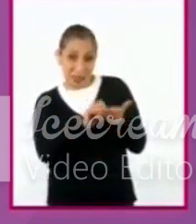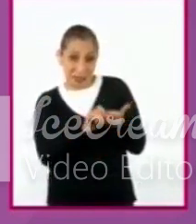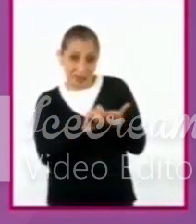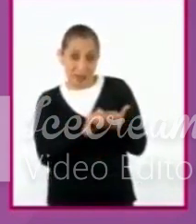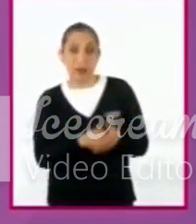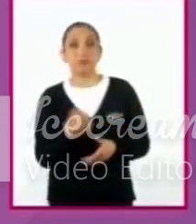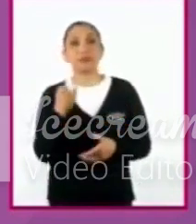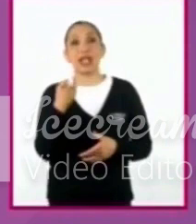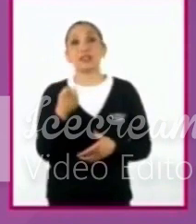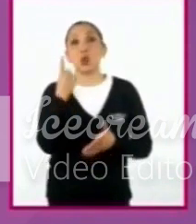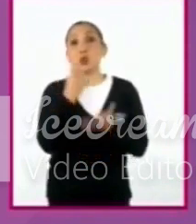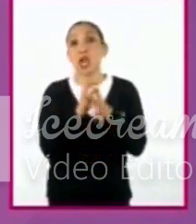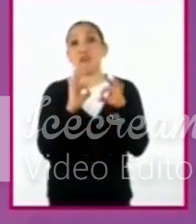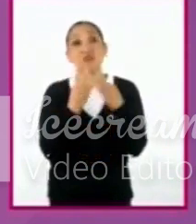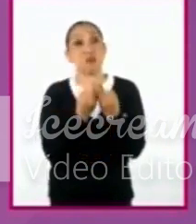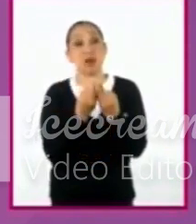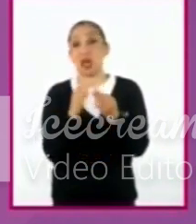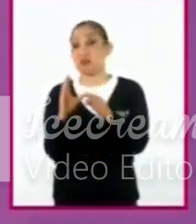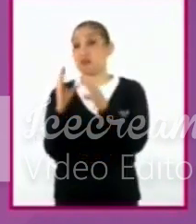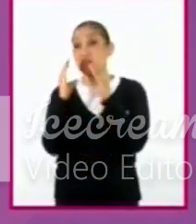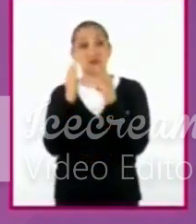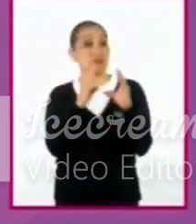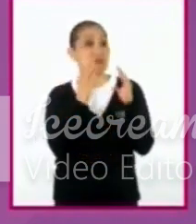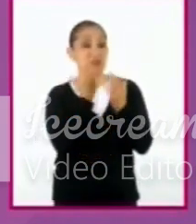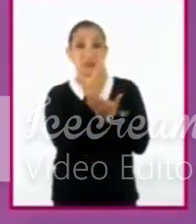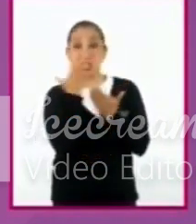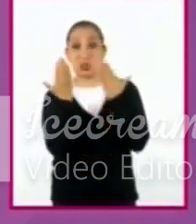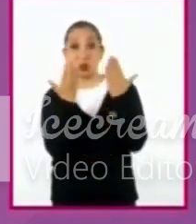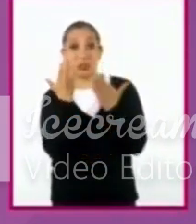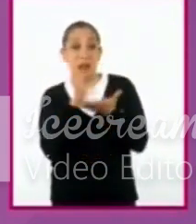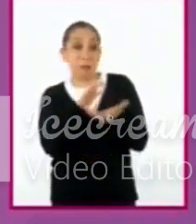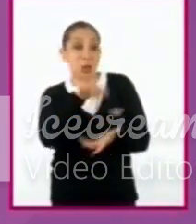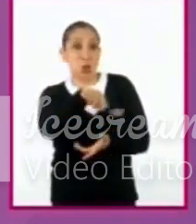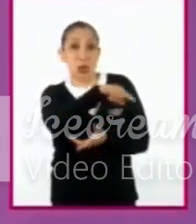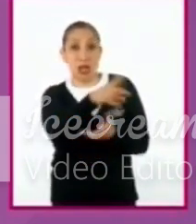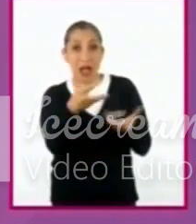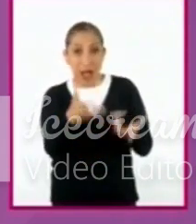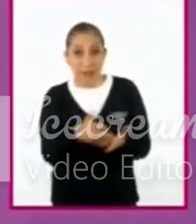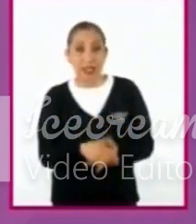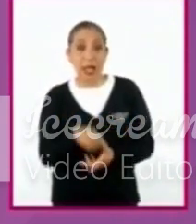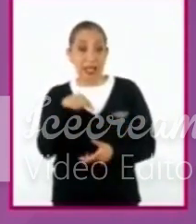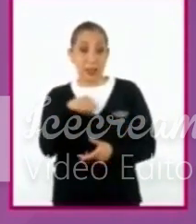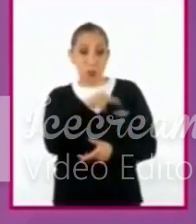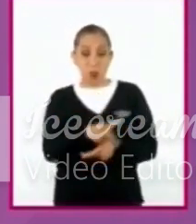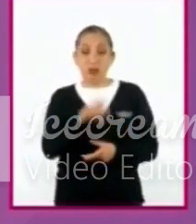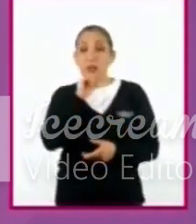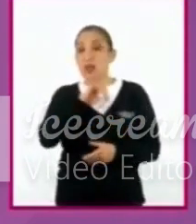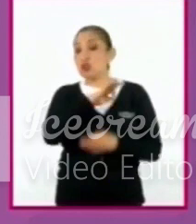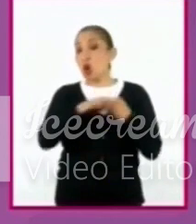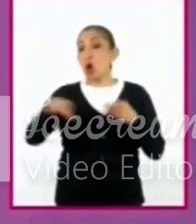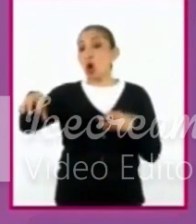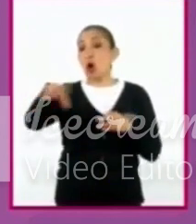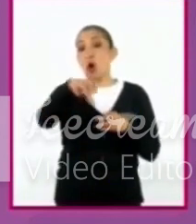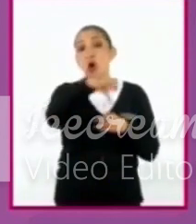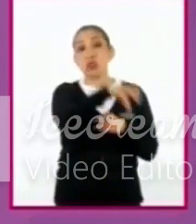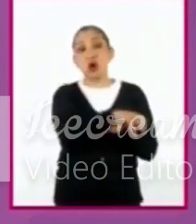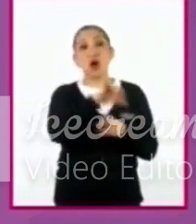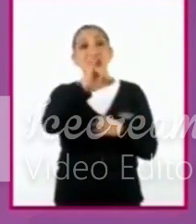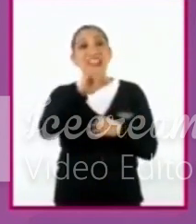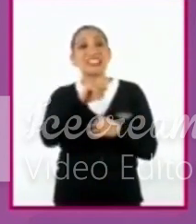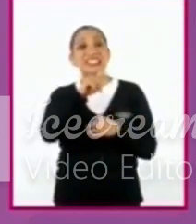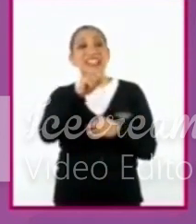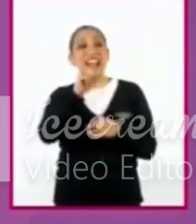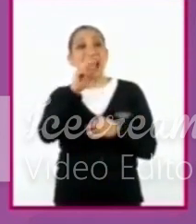Este era el único medio de educación que se adoptaba generalmente, no solo en mi pueblo, sino en todo el distrito de Ixclán,